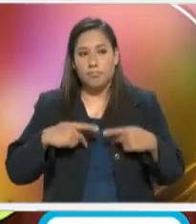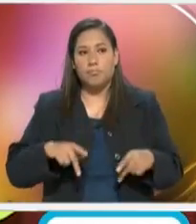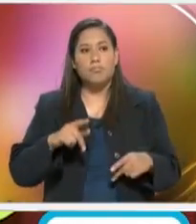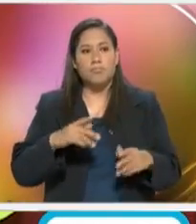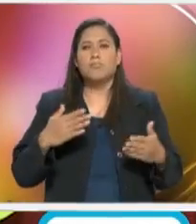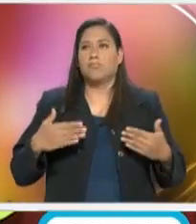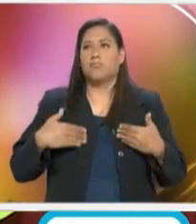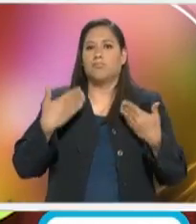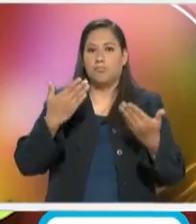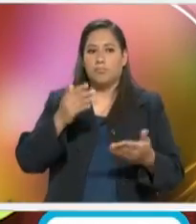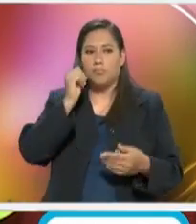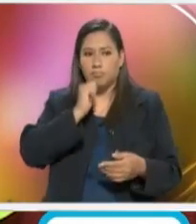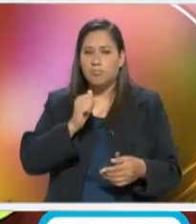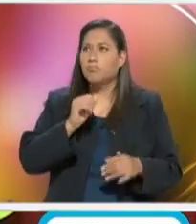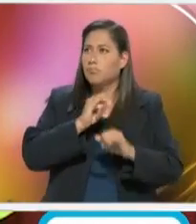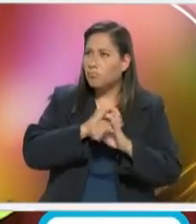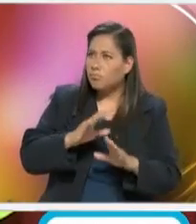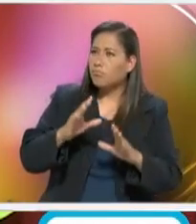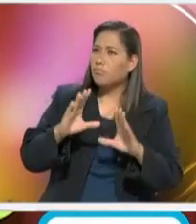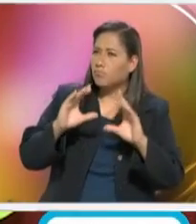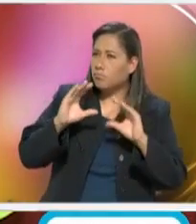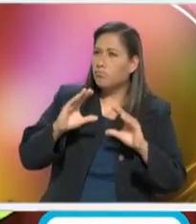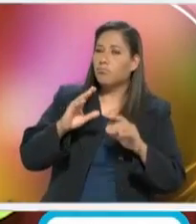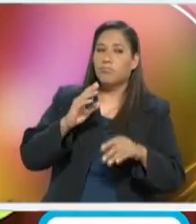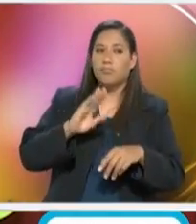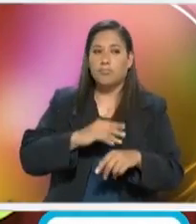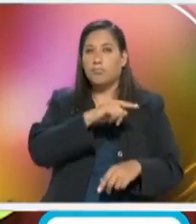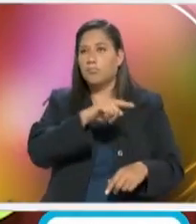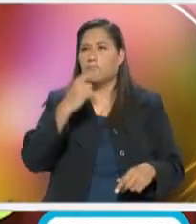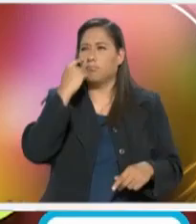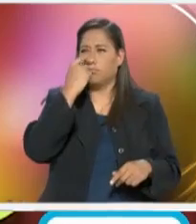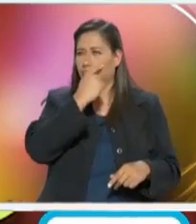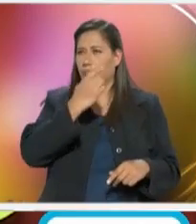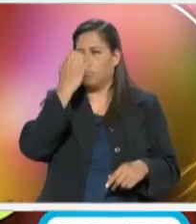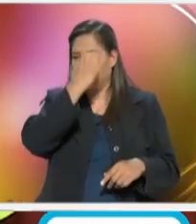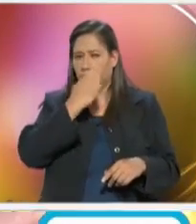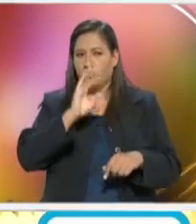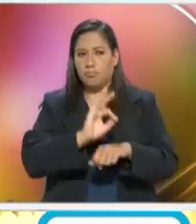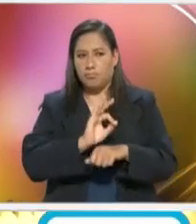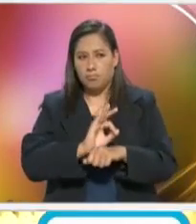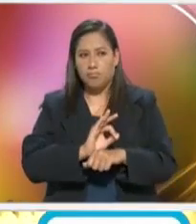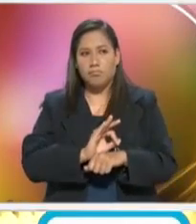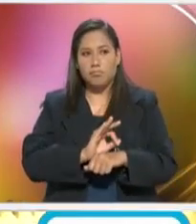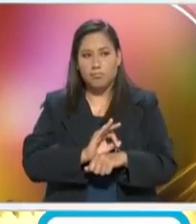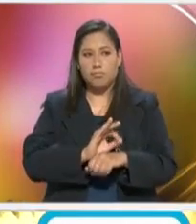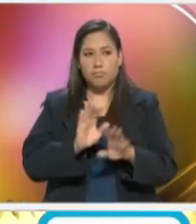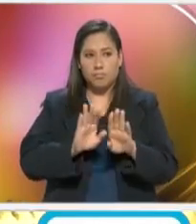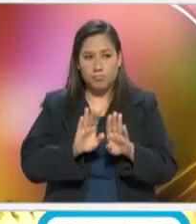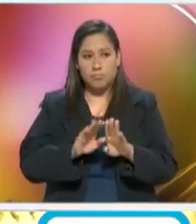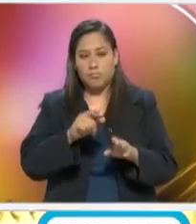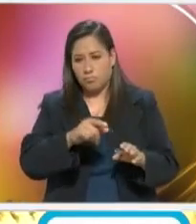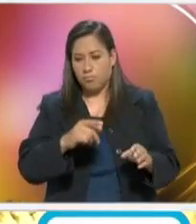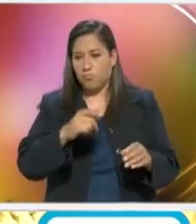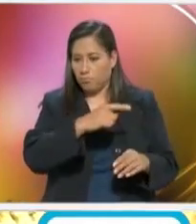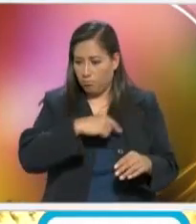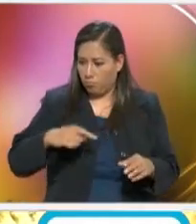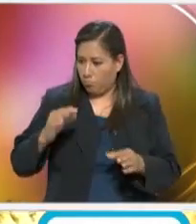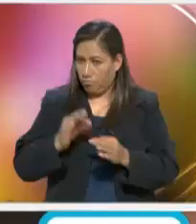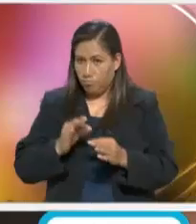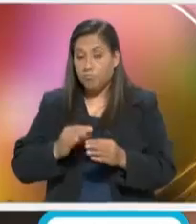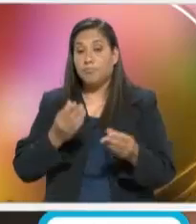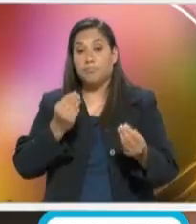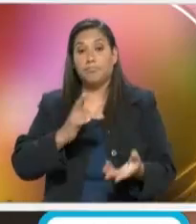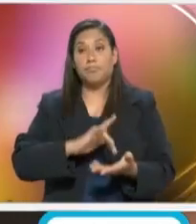abren totalmente a recibir esta información porque ven el beneficio, ¿no? Una noble labor Claro. a través de un equipo multidisciplinario, ¿no es así, Edgar? Así es.